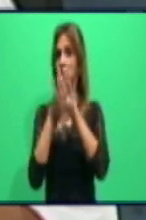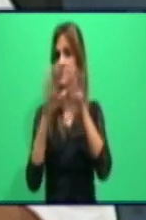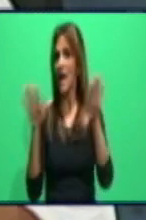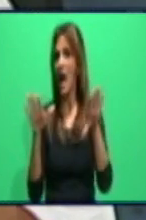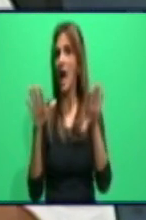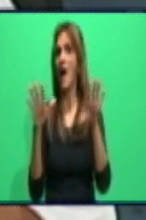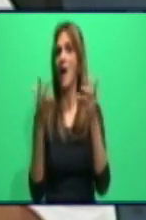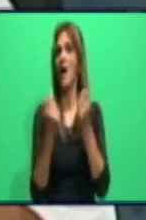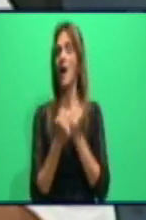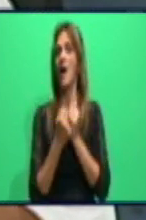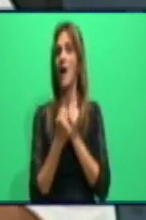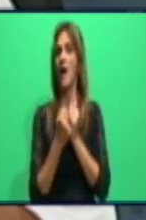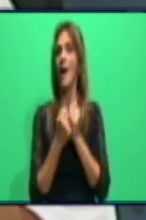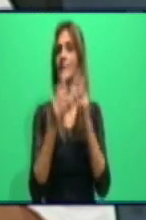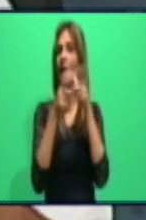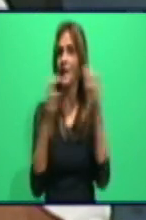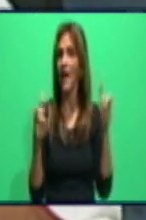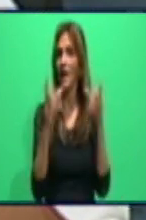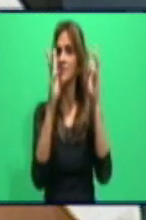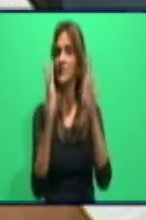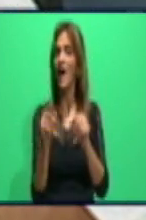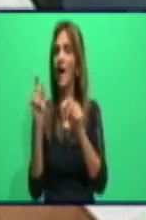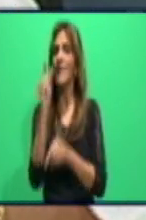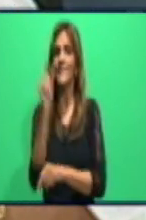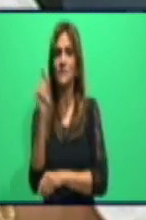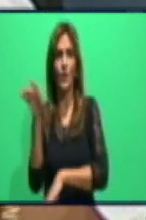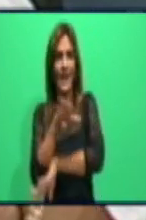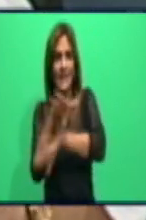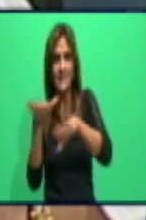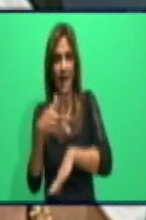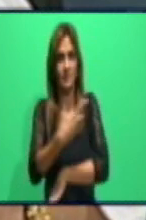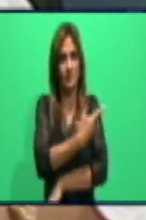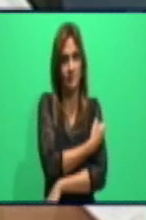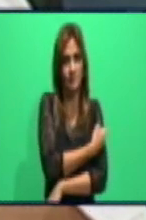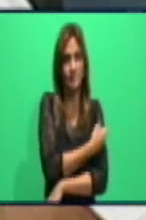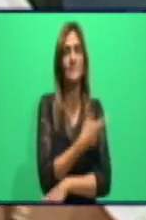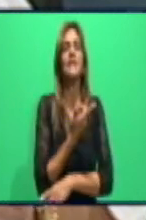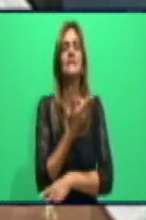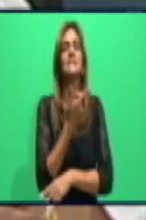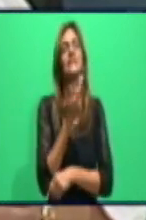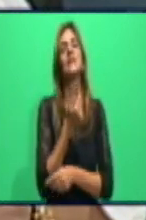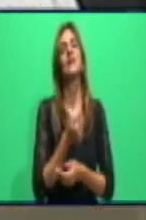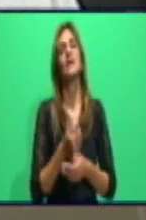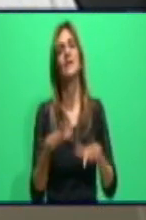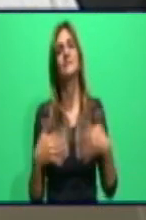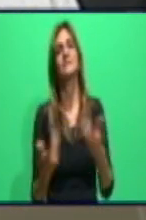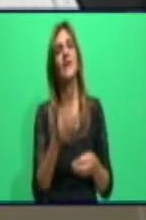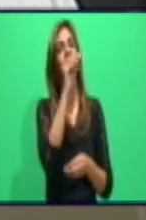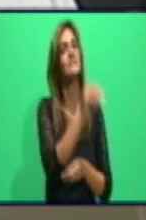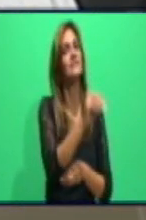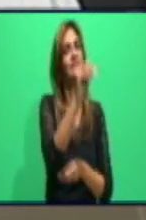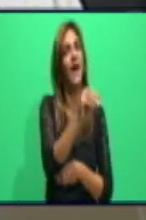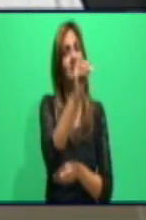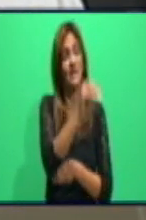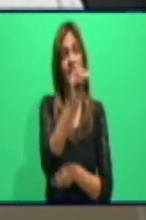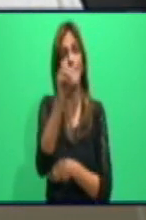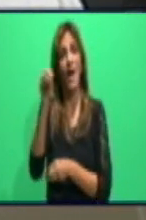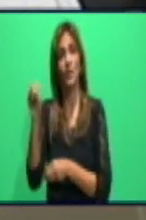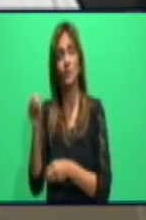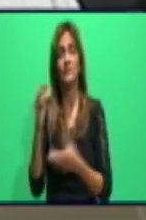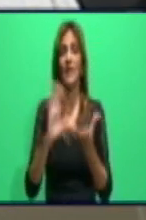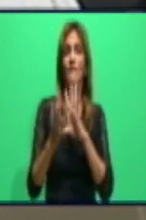de pacientes que que se habían vacunado que se citaron de forma escalonada para evitar y para mantener más bien el